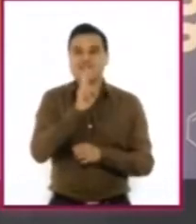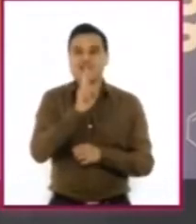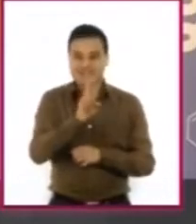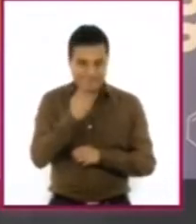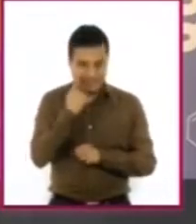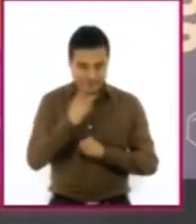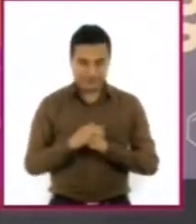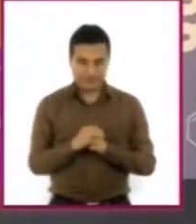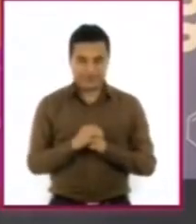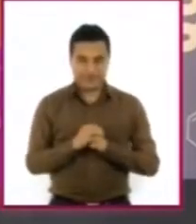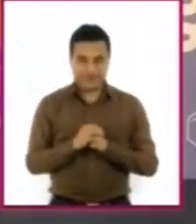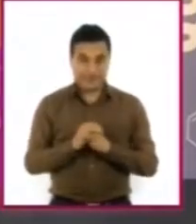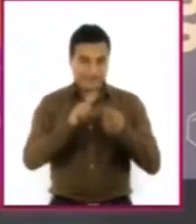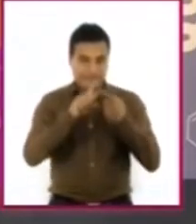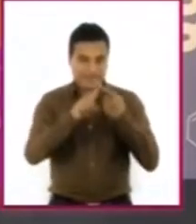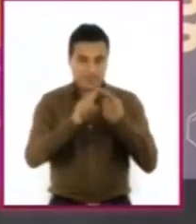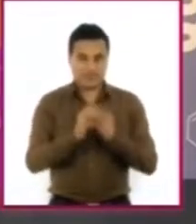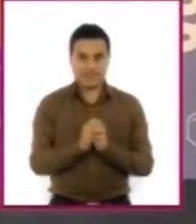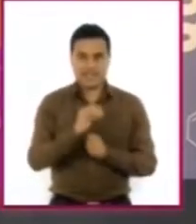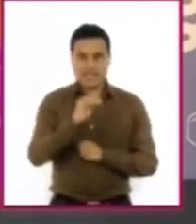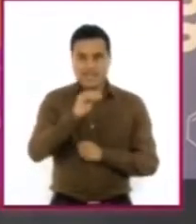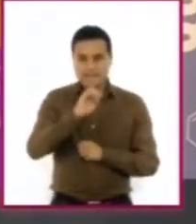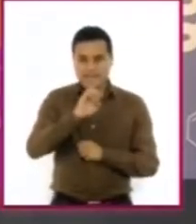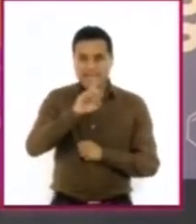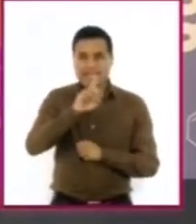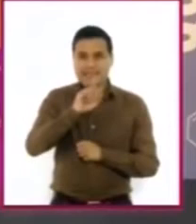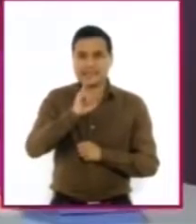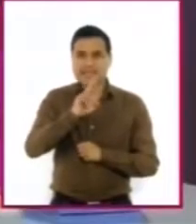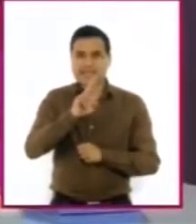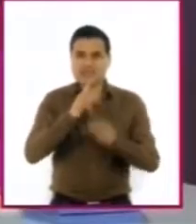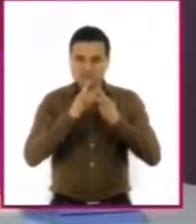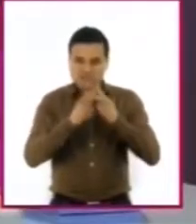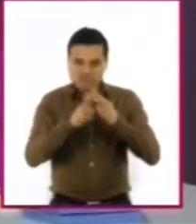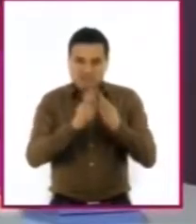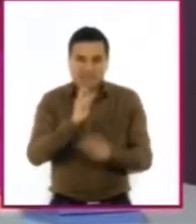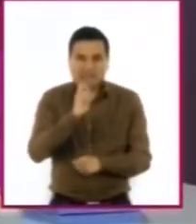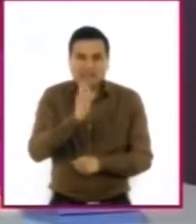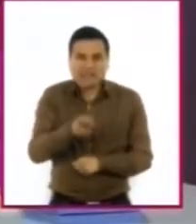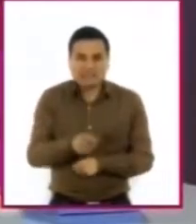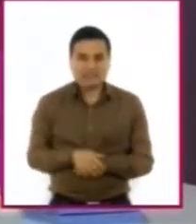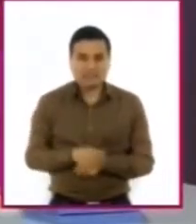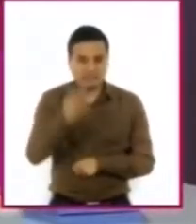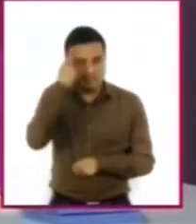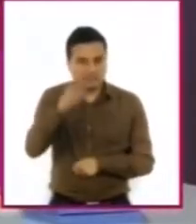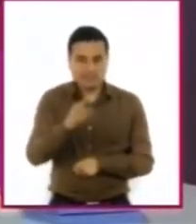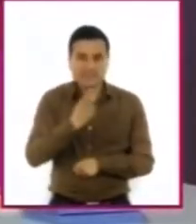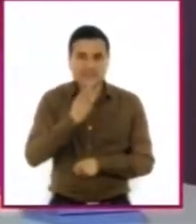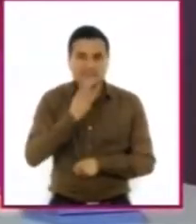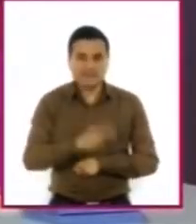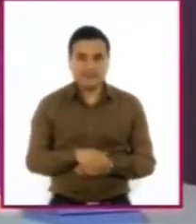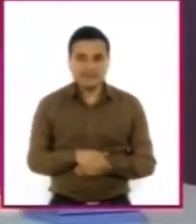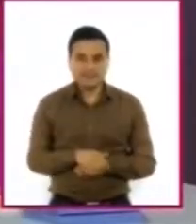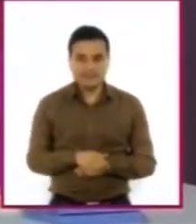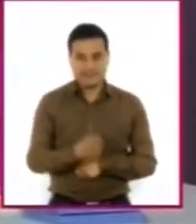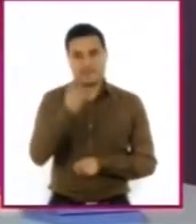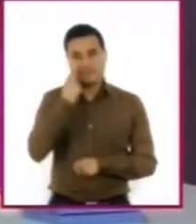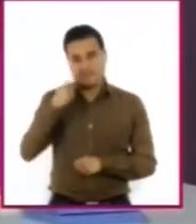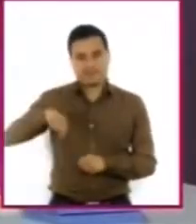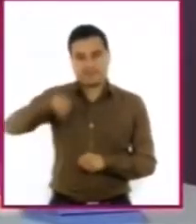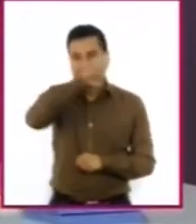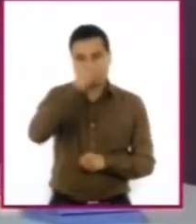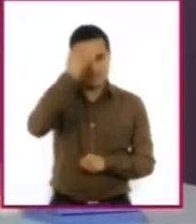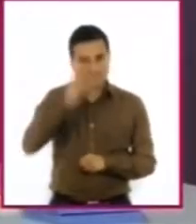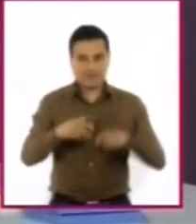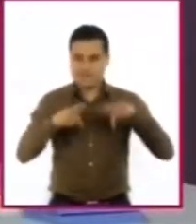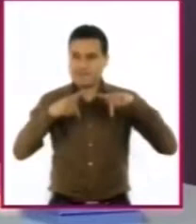Primero, ¿qué es medir y cuál es su importancia? ¿Has notado que frecuentemente utilizamos instrumentos y unidades